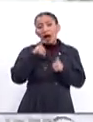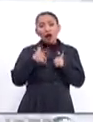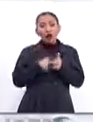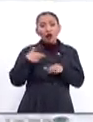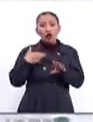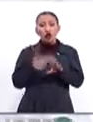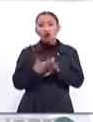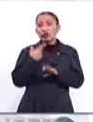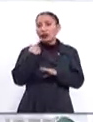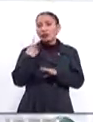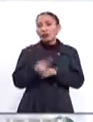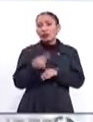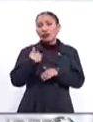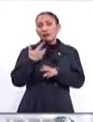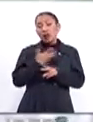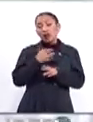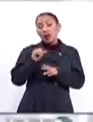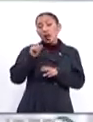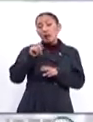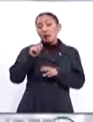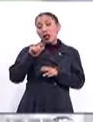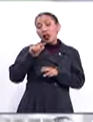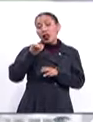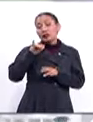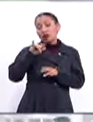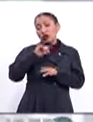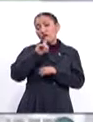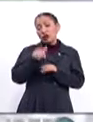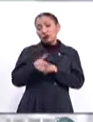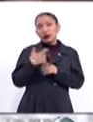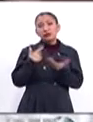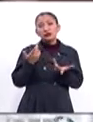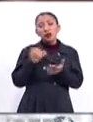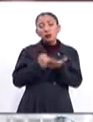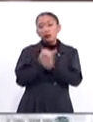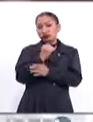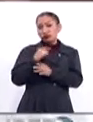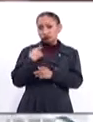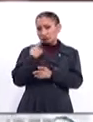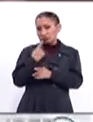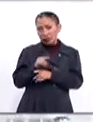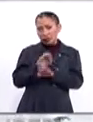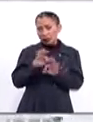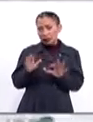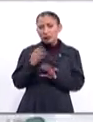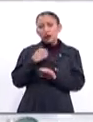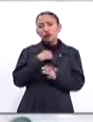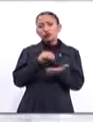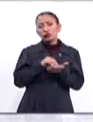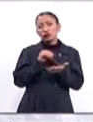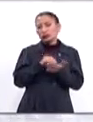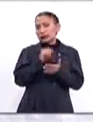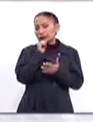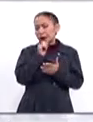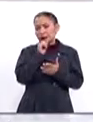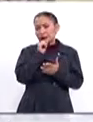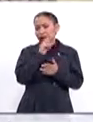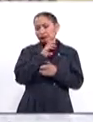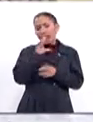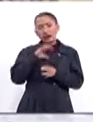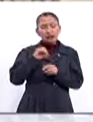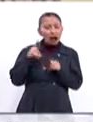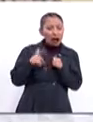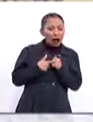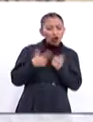entonces todavía la defensa tiene el recurso de la interpelación y después vendrá la sentencia definitiva. Entonces me parece que todavía habrá ahí